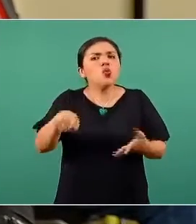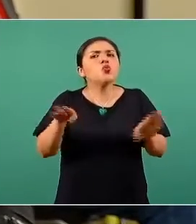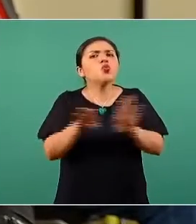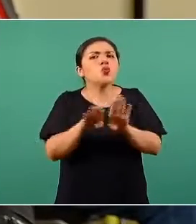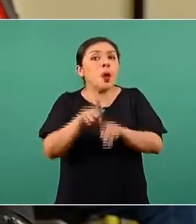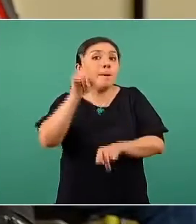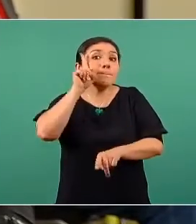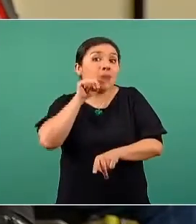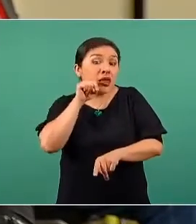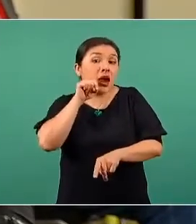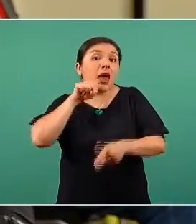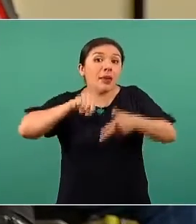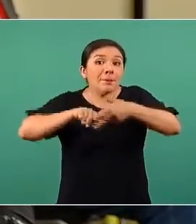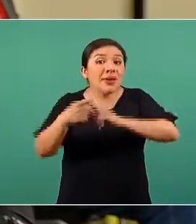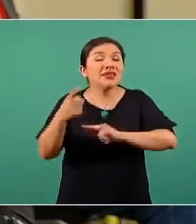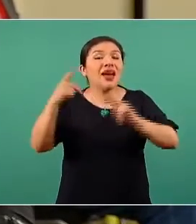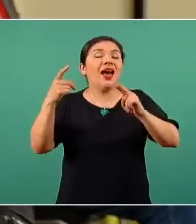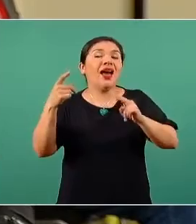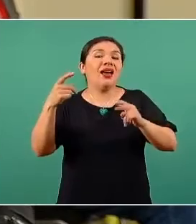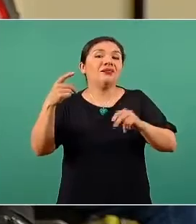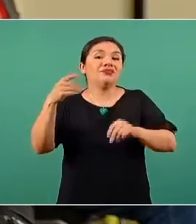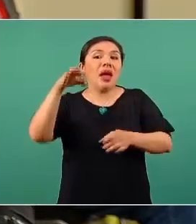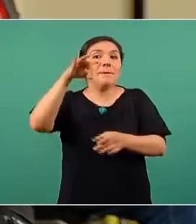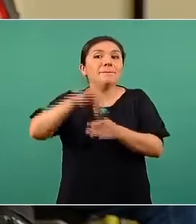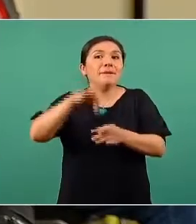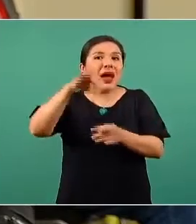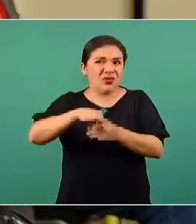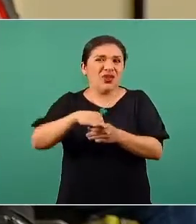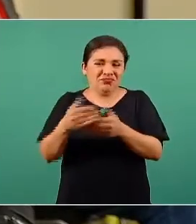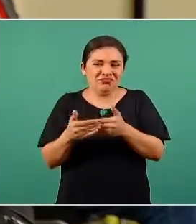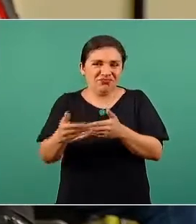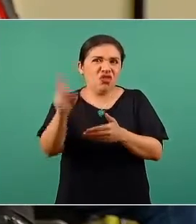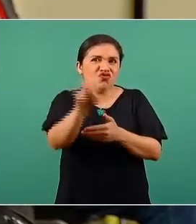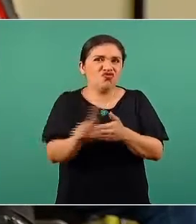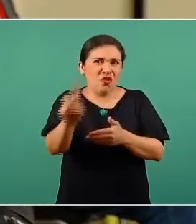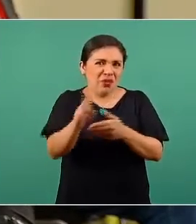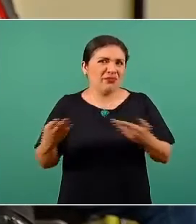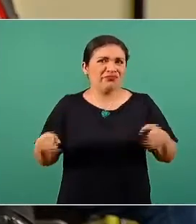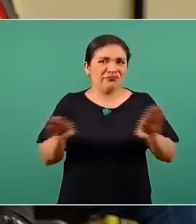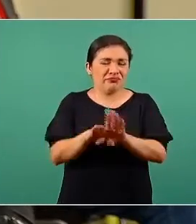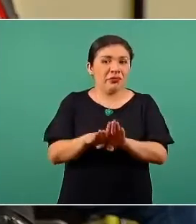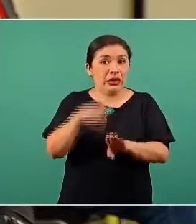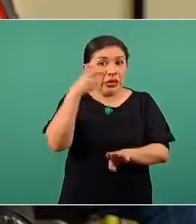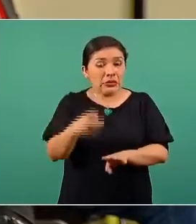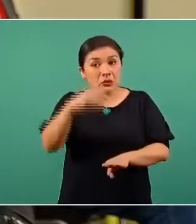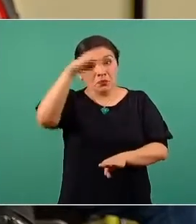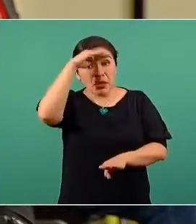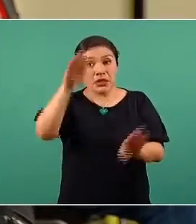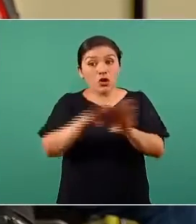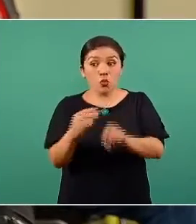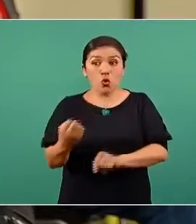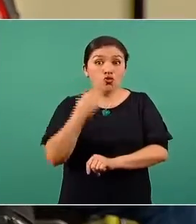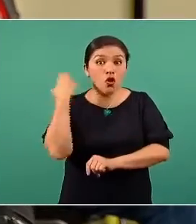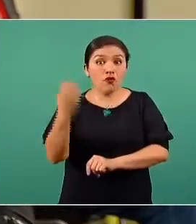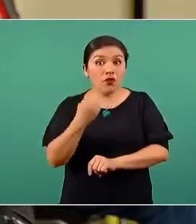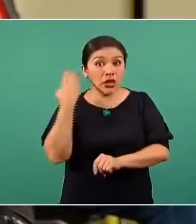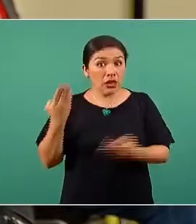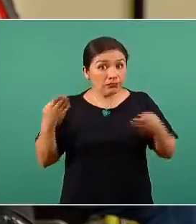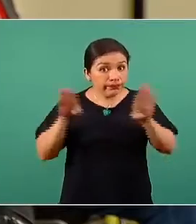mañana entramos en veda electoral, entonces para que precisamente estas conferencias pues no se vayan a tomar como promoción o